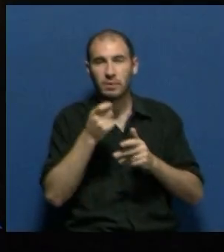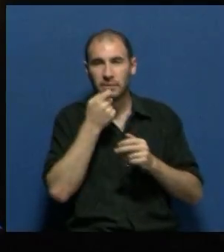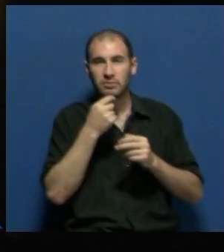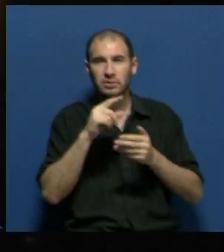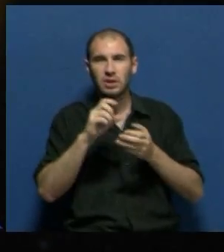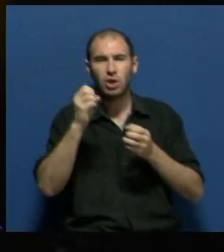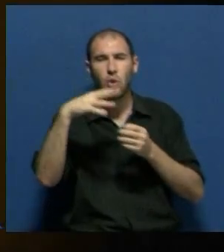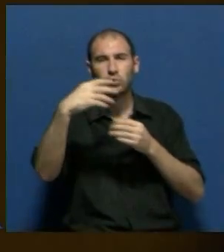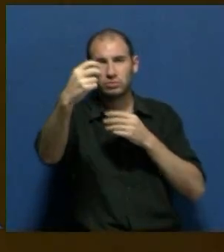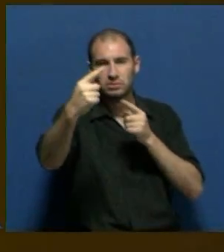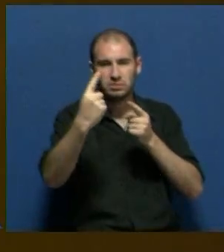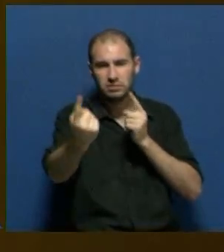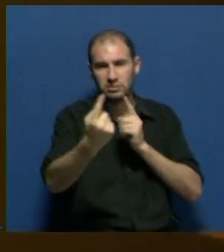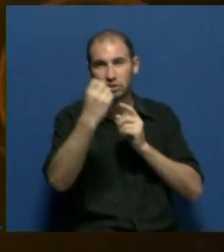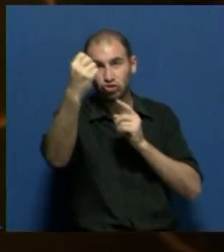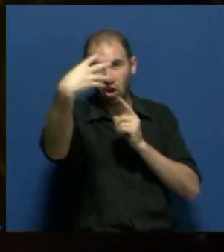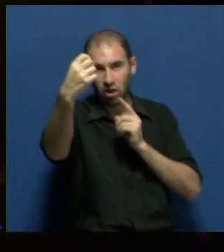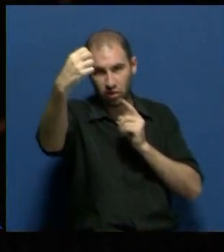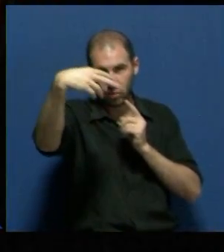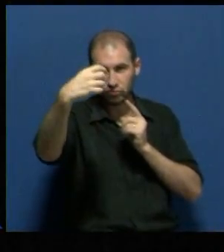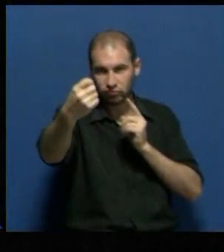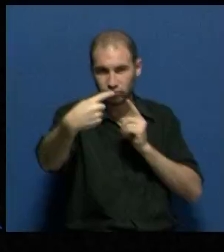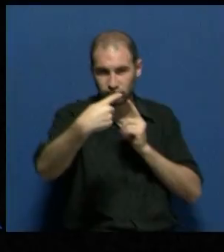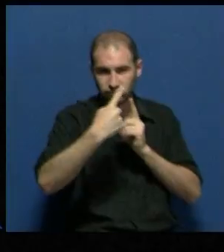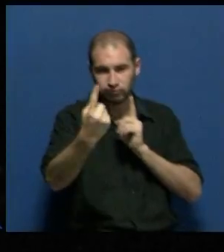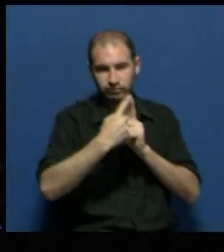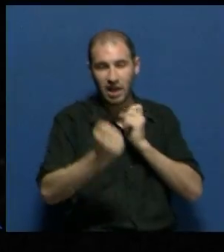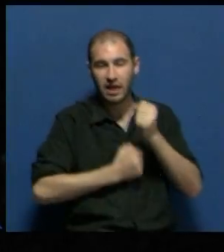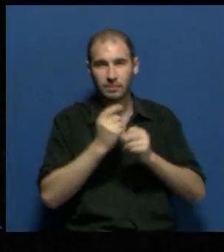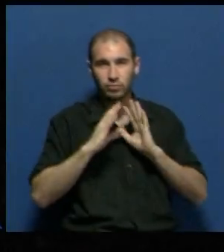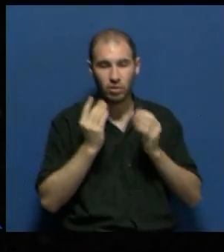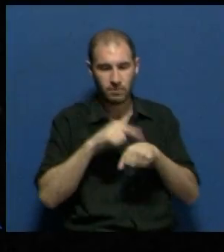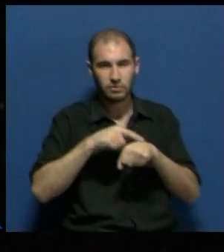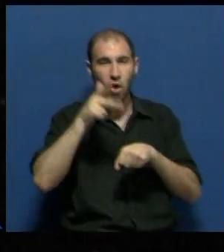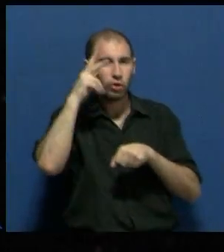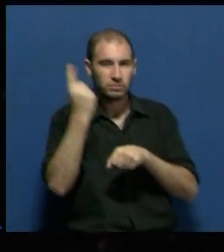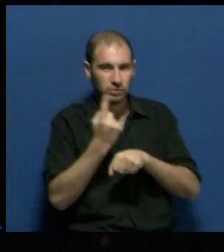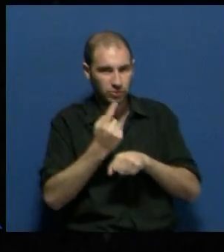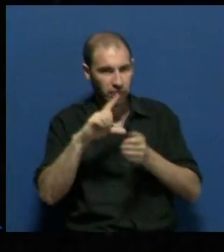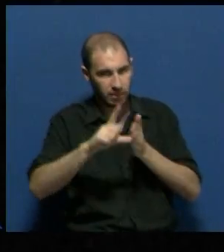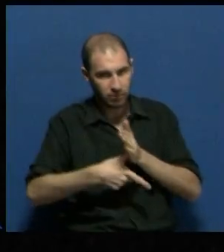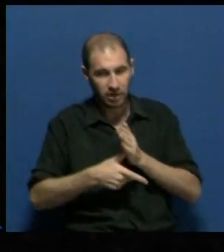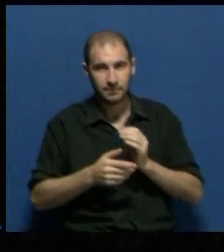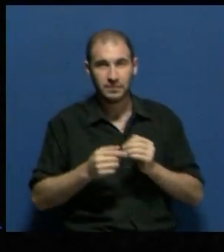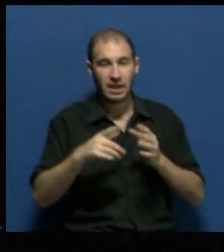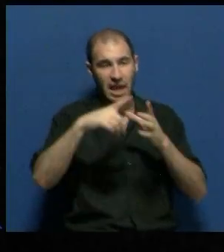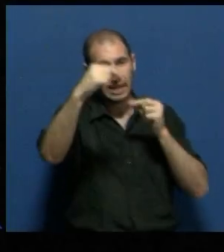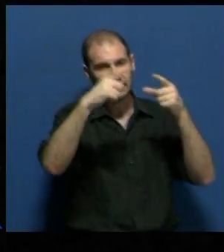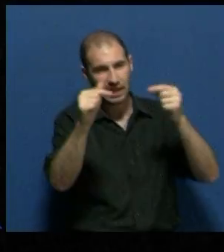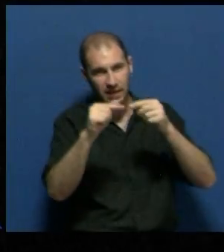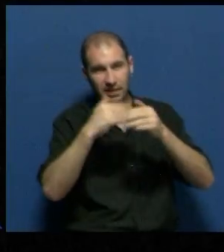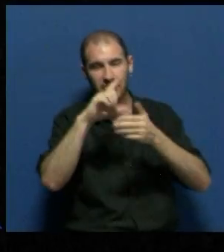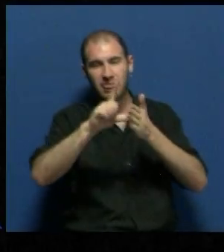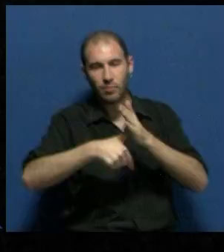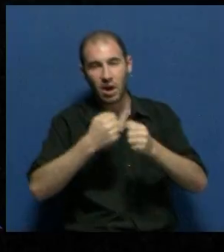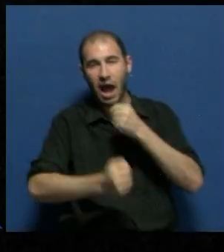que tarda la luz en llegar, la luz del Sol, en llegar hasta la Tierra? 8 minutos. Bien, de esta estrella, ¿cuánto tiempo